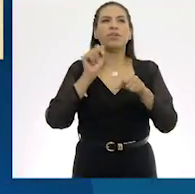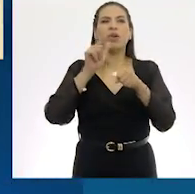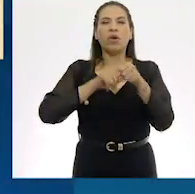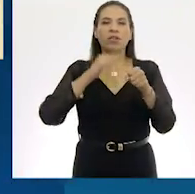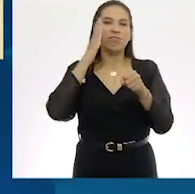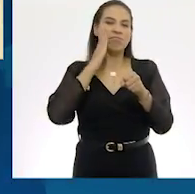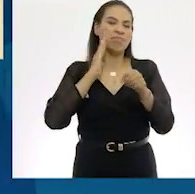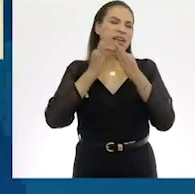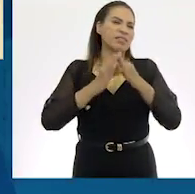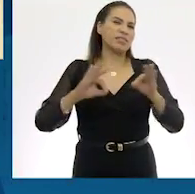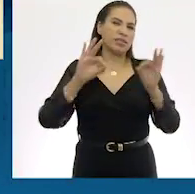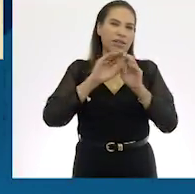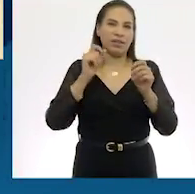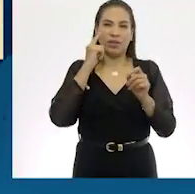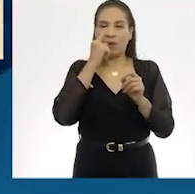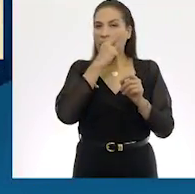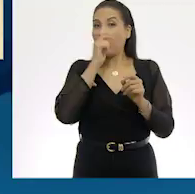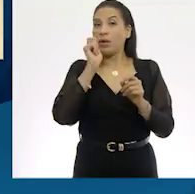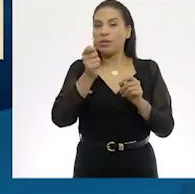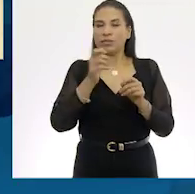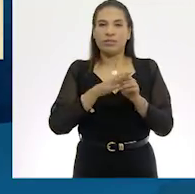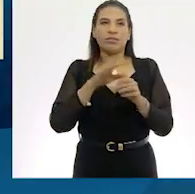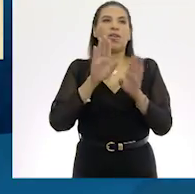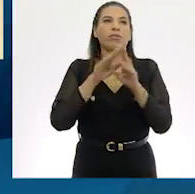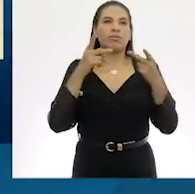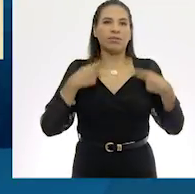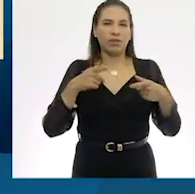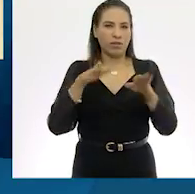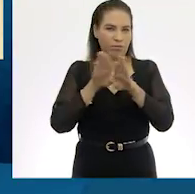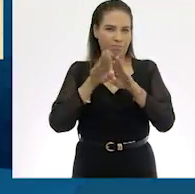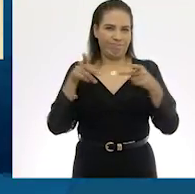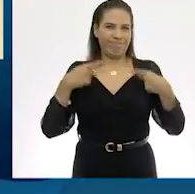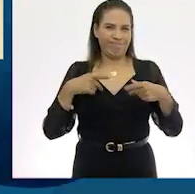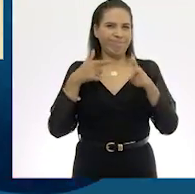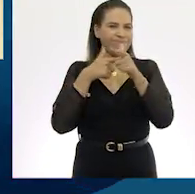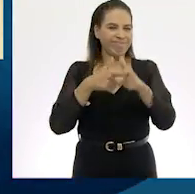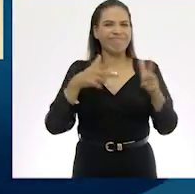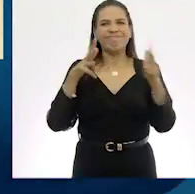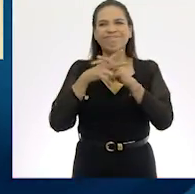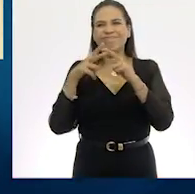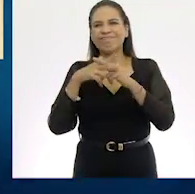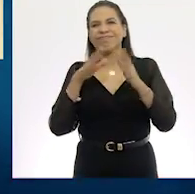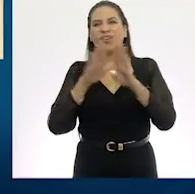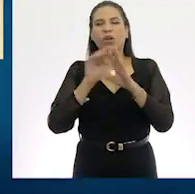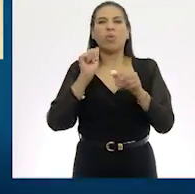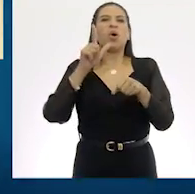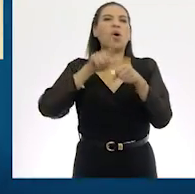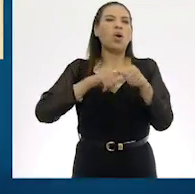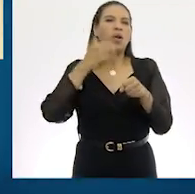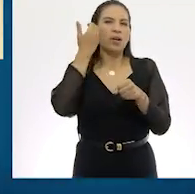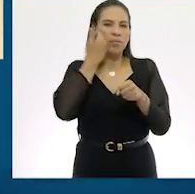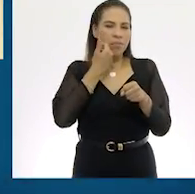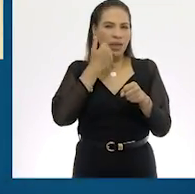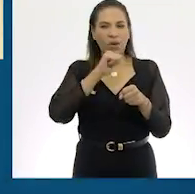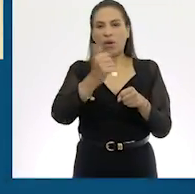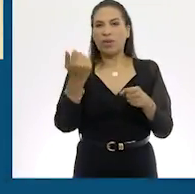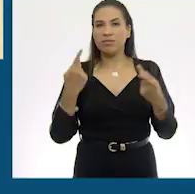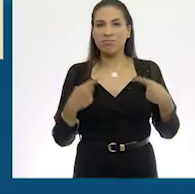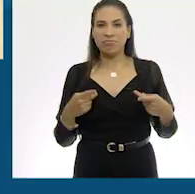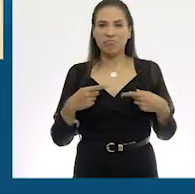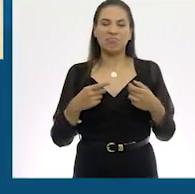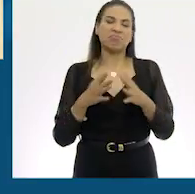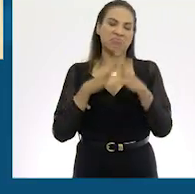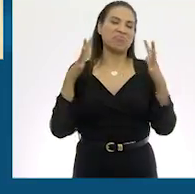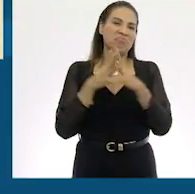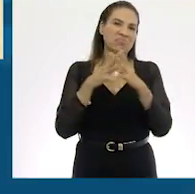que el de los ojos. Paráfrasis puede ser mientras el ser humano continúe odiando por diferencias como el color de la piel de los demás, las guerras